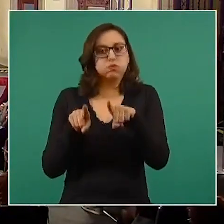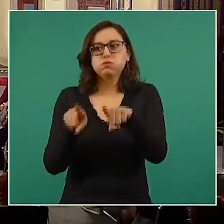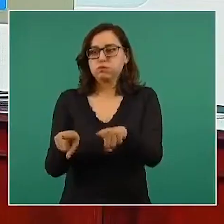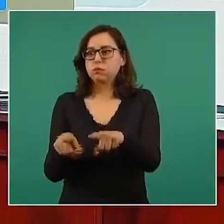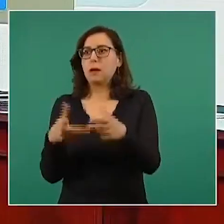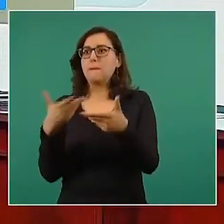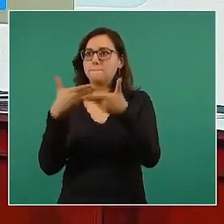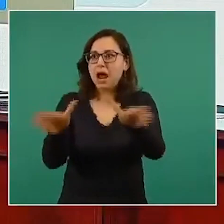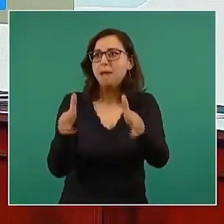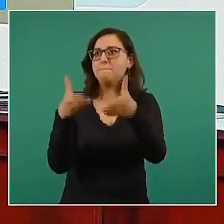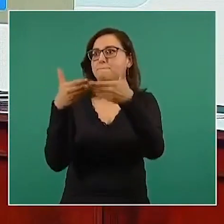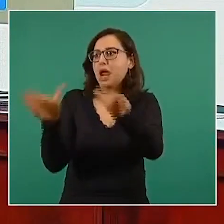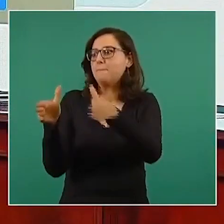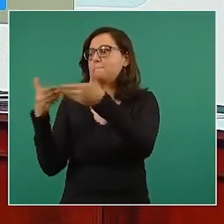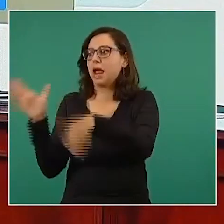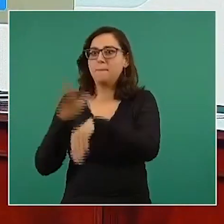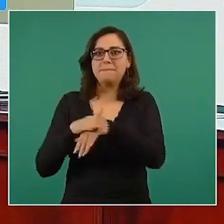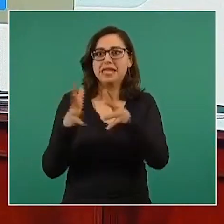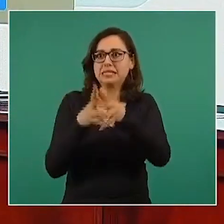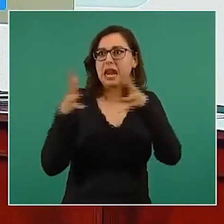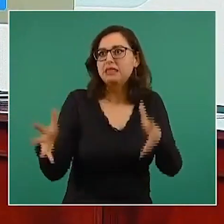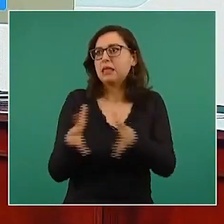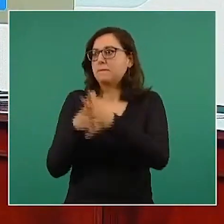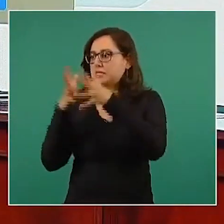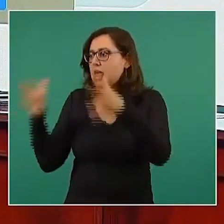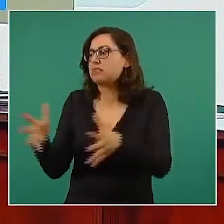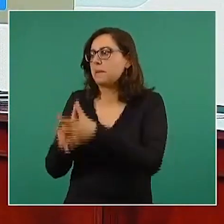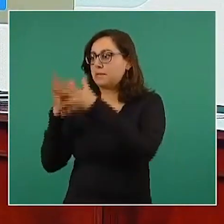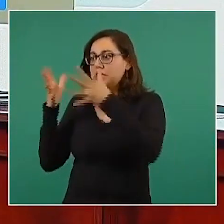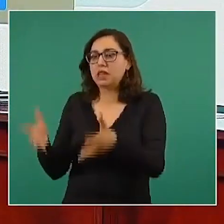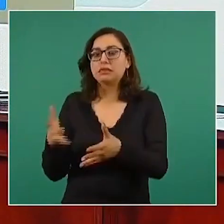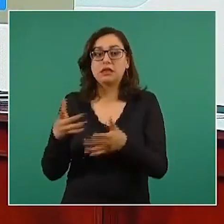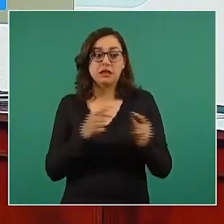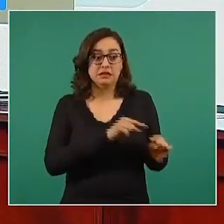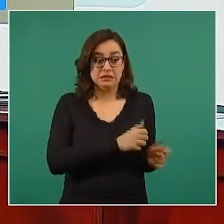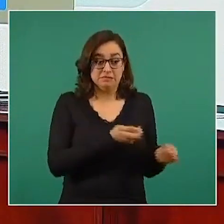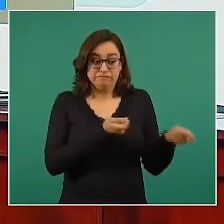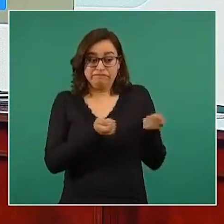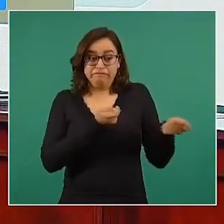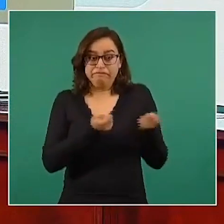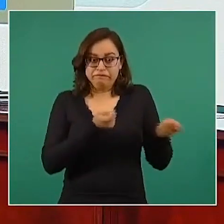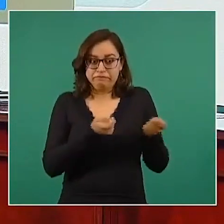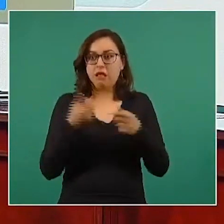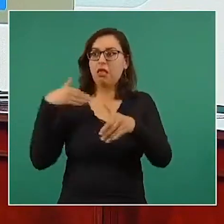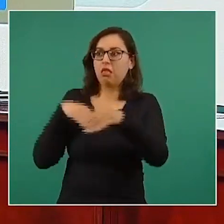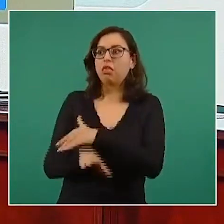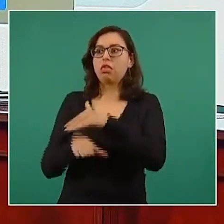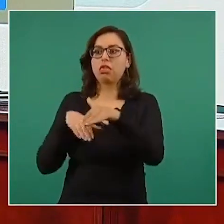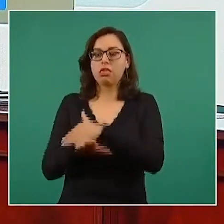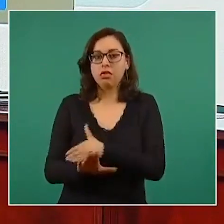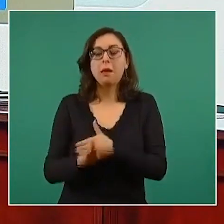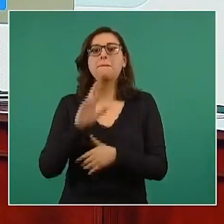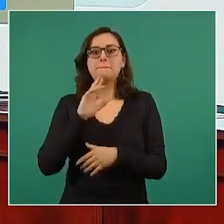la capacidad hospitalaria, de la que hablarán la doctora Duque y el doctor Reyes Terán. Harán notar que al inicio,